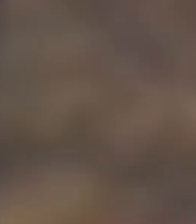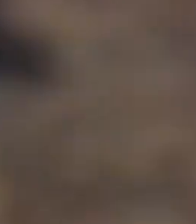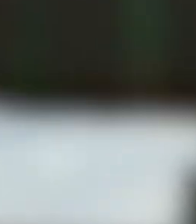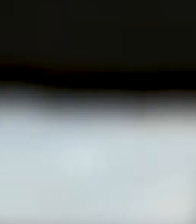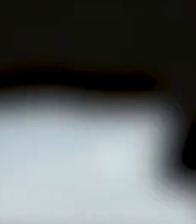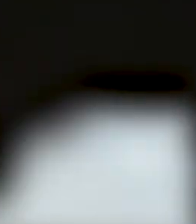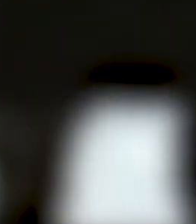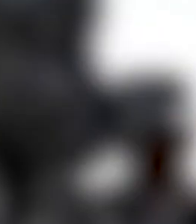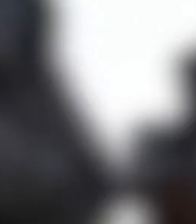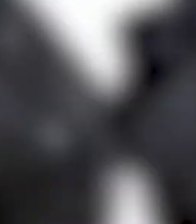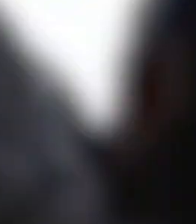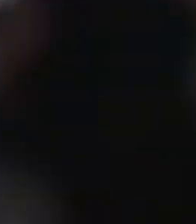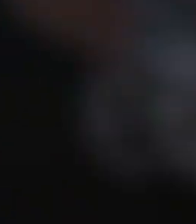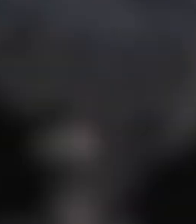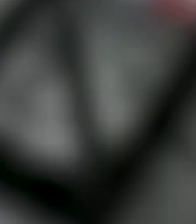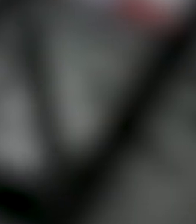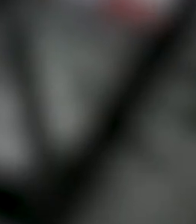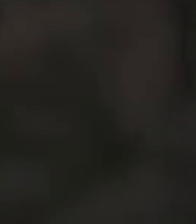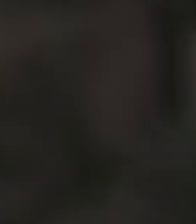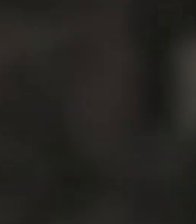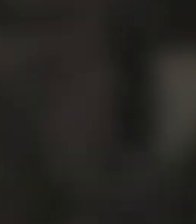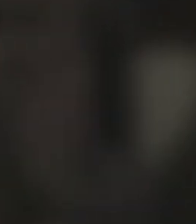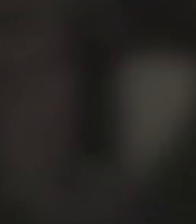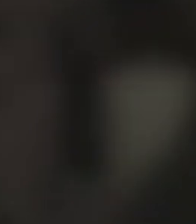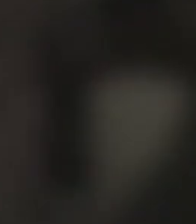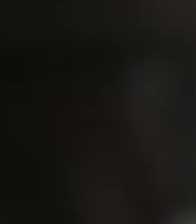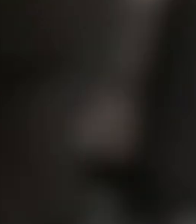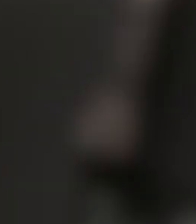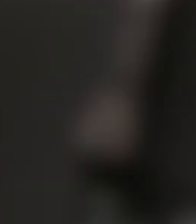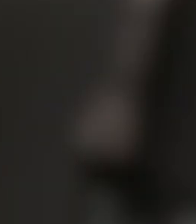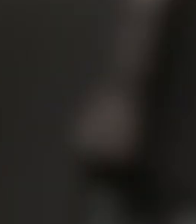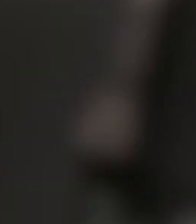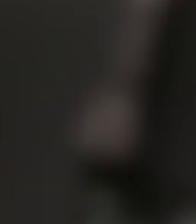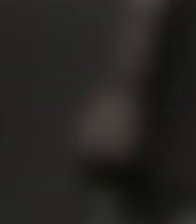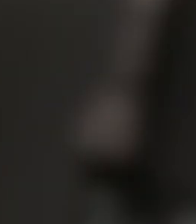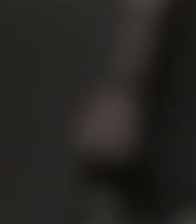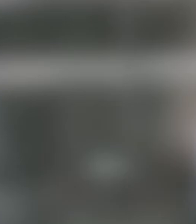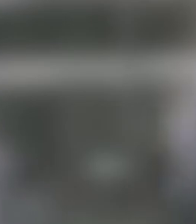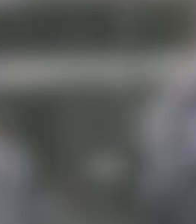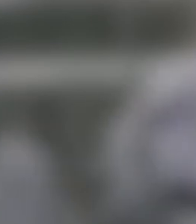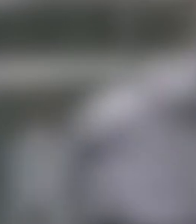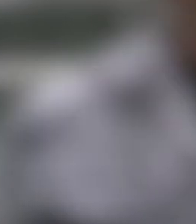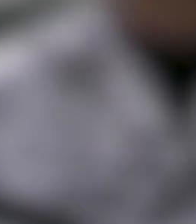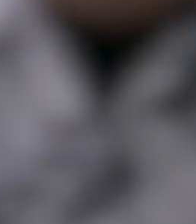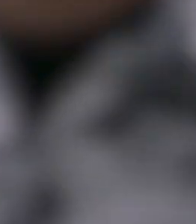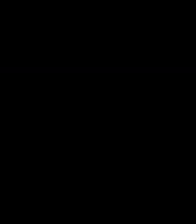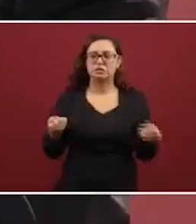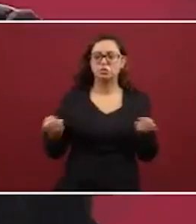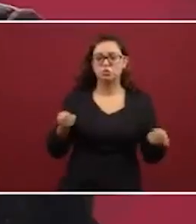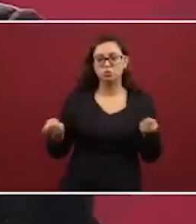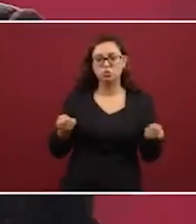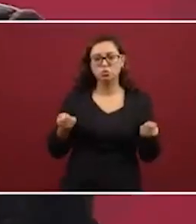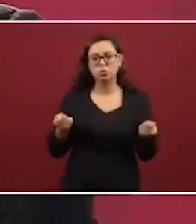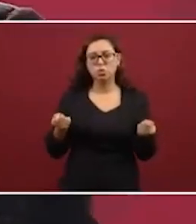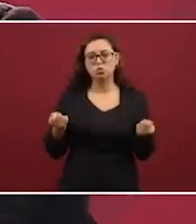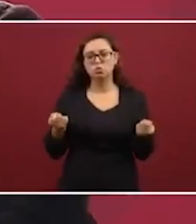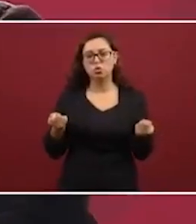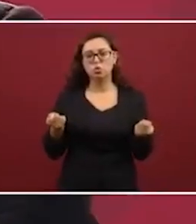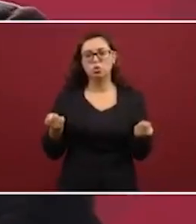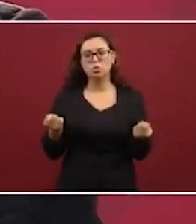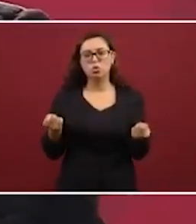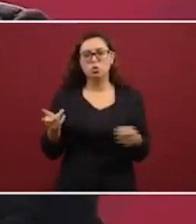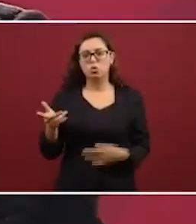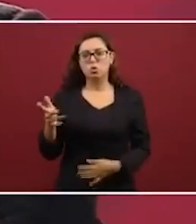sobre si la guardia nacional tiene el poder o no de detener a los migrantes esto fue lo que contestó el